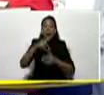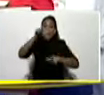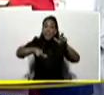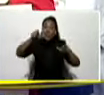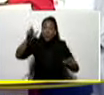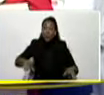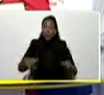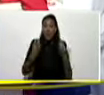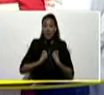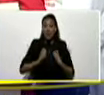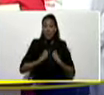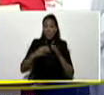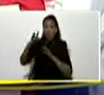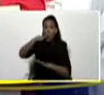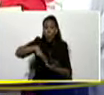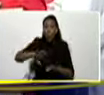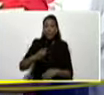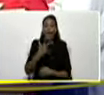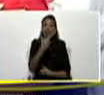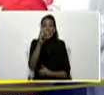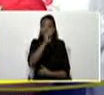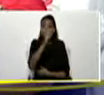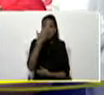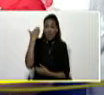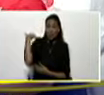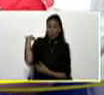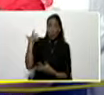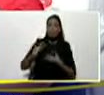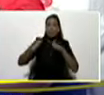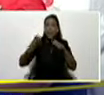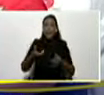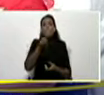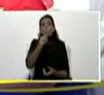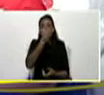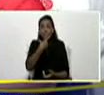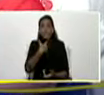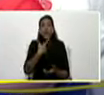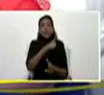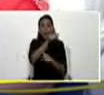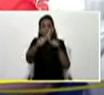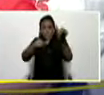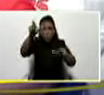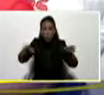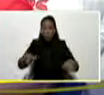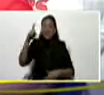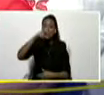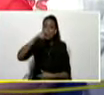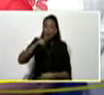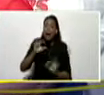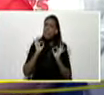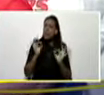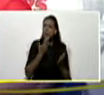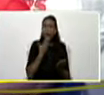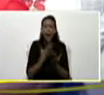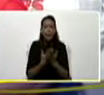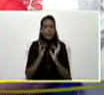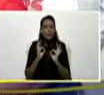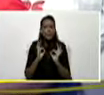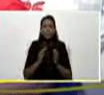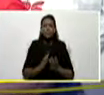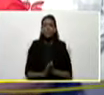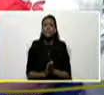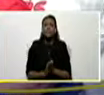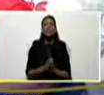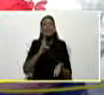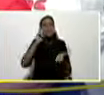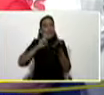beneficiarios. Hace aproximadamente 3 meses hicieron una entrega de medicamentos a nuestros beneficiarios, eso fue espectacular, presidente.